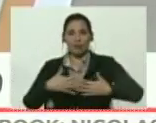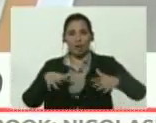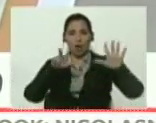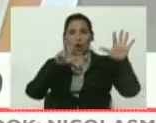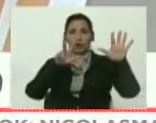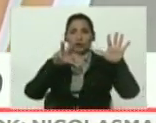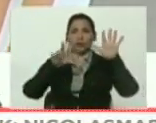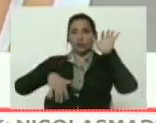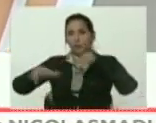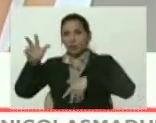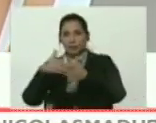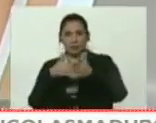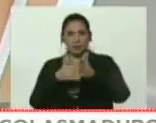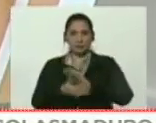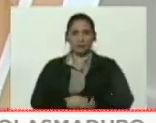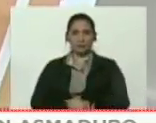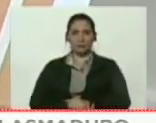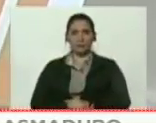3.813.000.